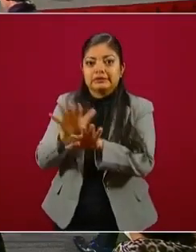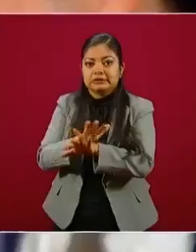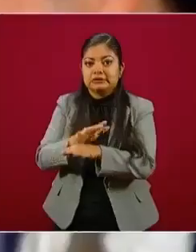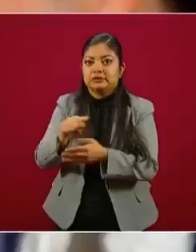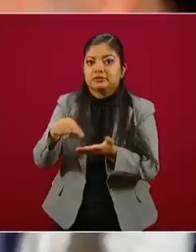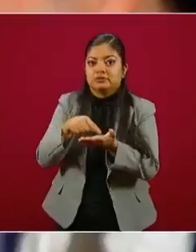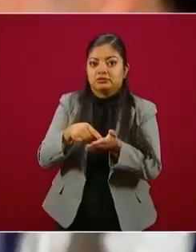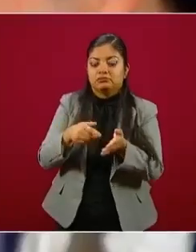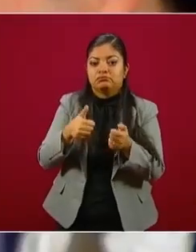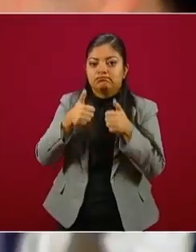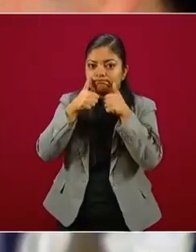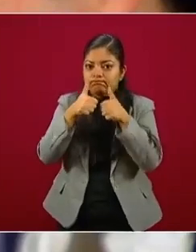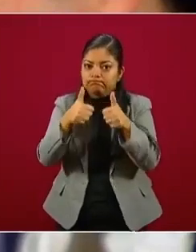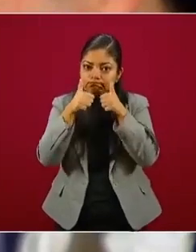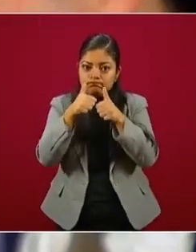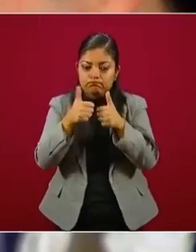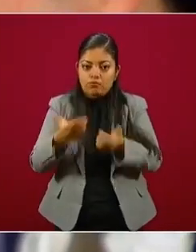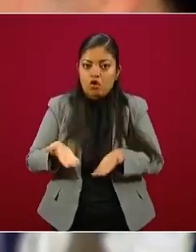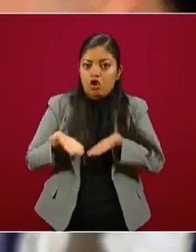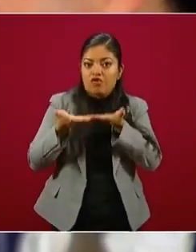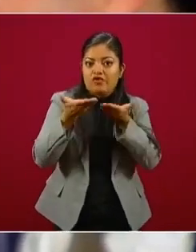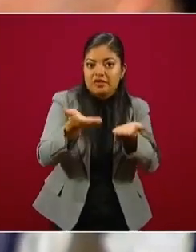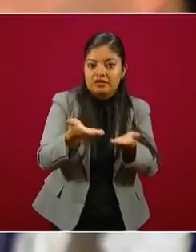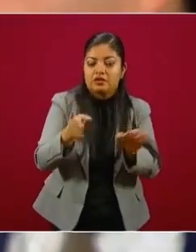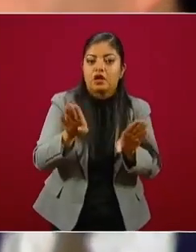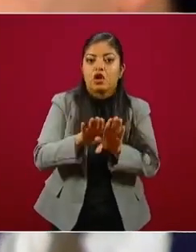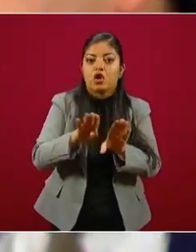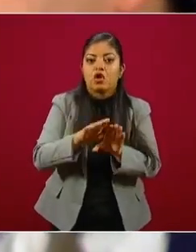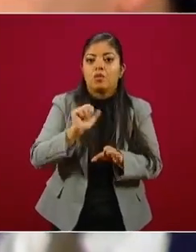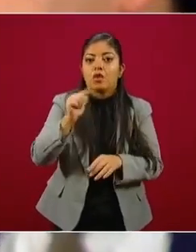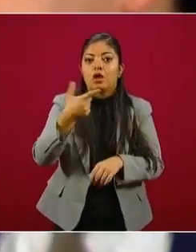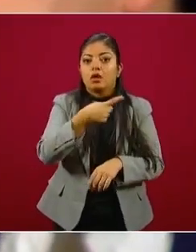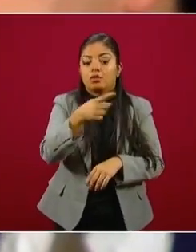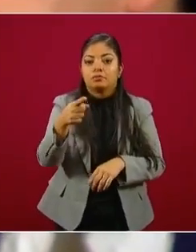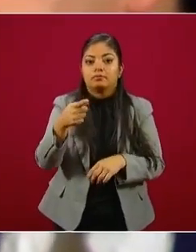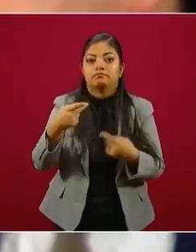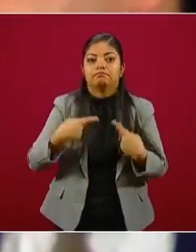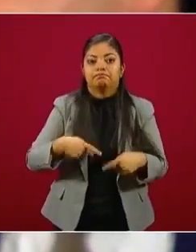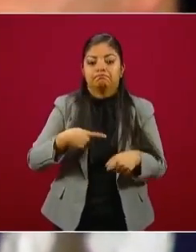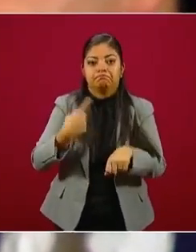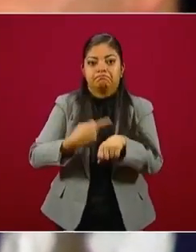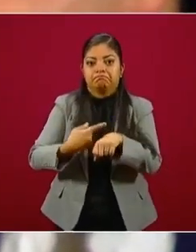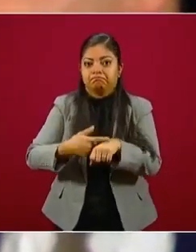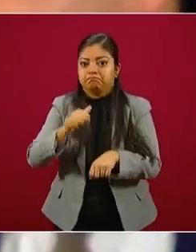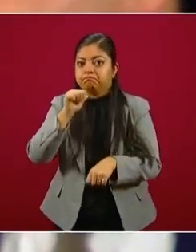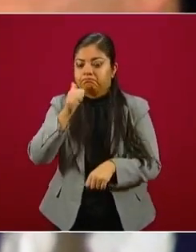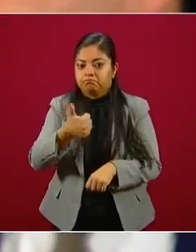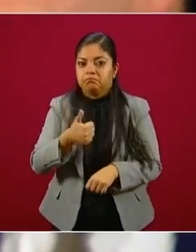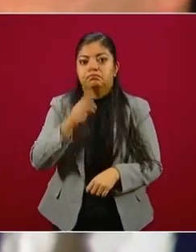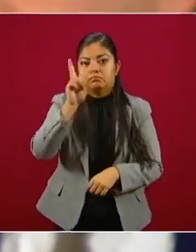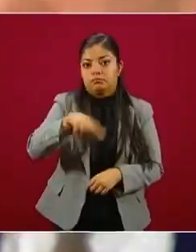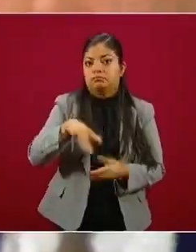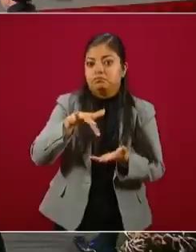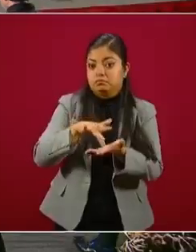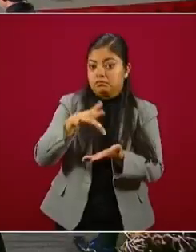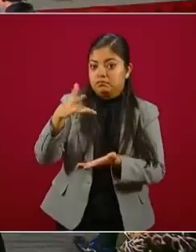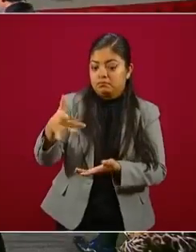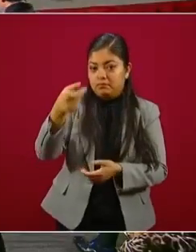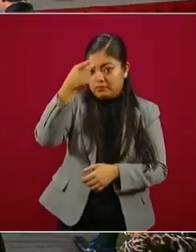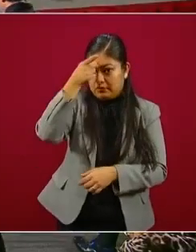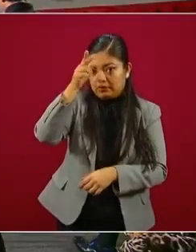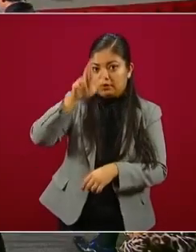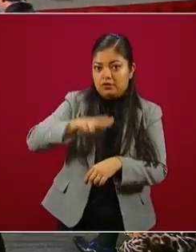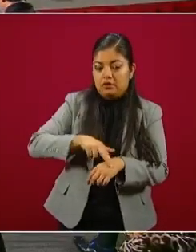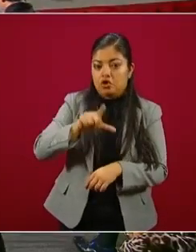y se ofrece y lo ofrecerá como consulta externa a pacientes no COVID. Agradezco también aquí a su